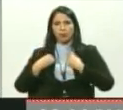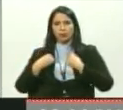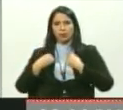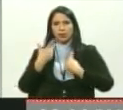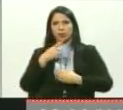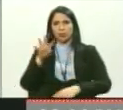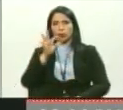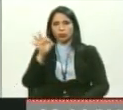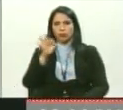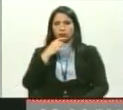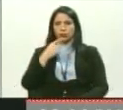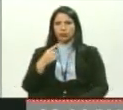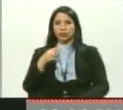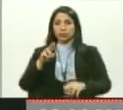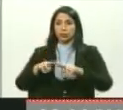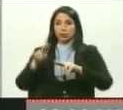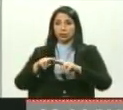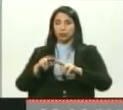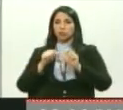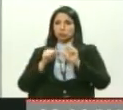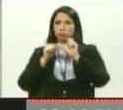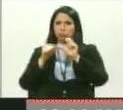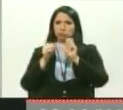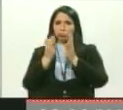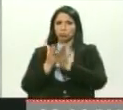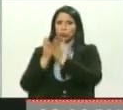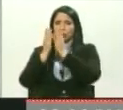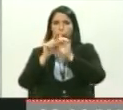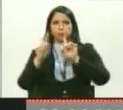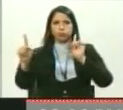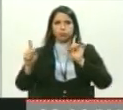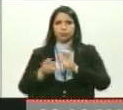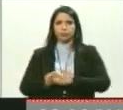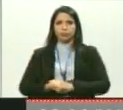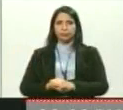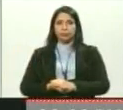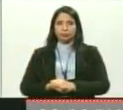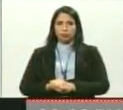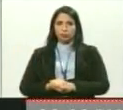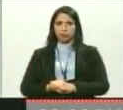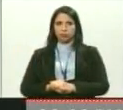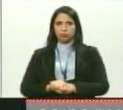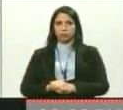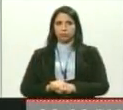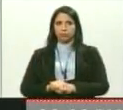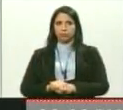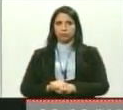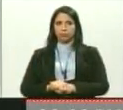74% dice, los niños se mantienen estudiando a distancia, bastante, que debería ser 100%.